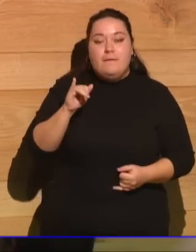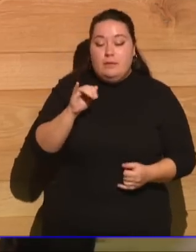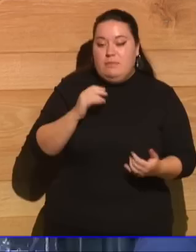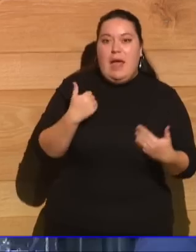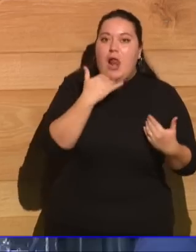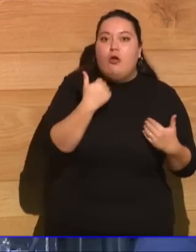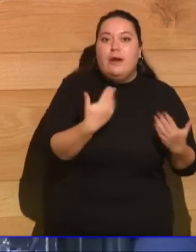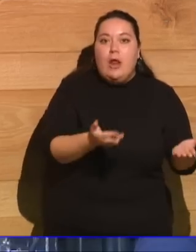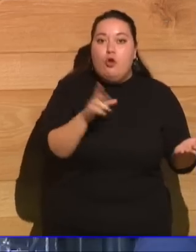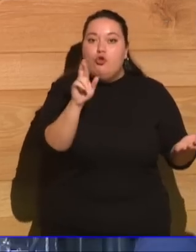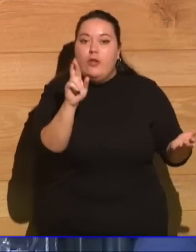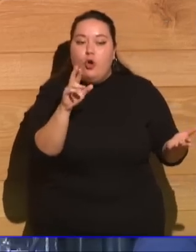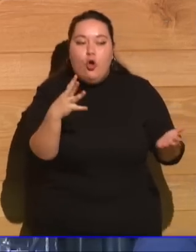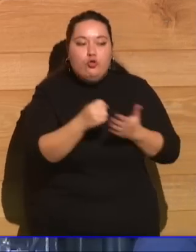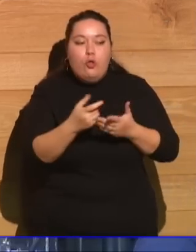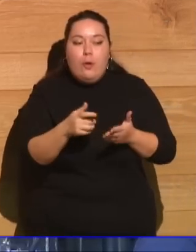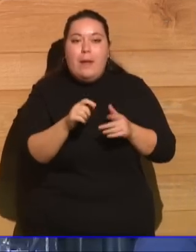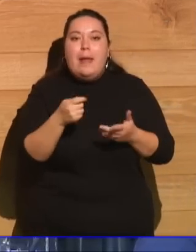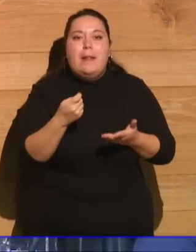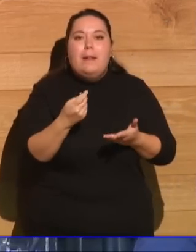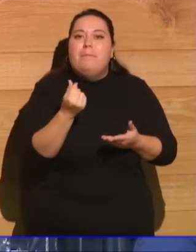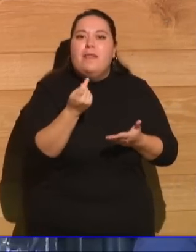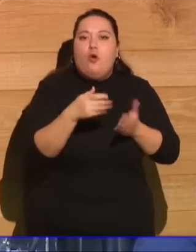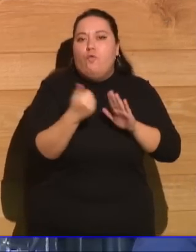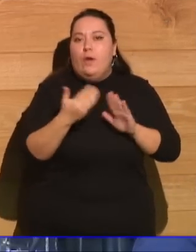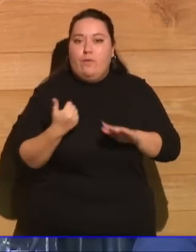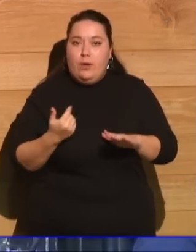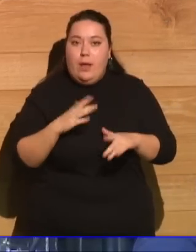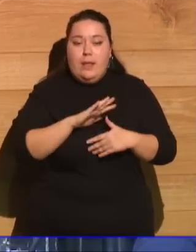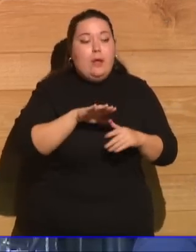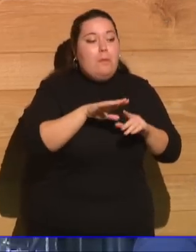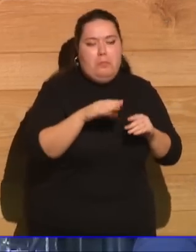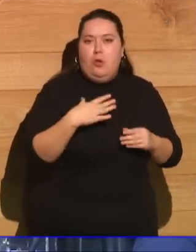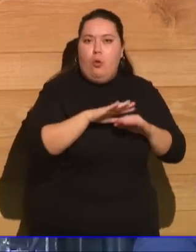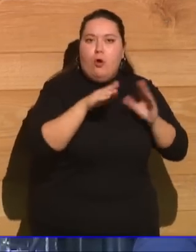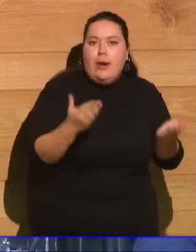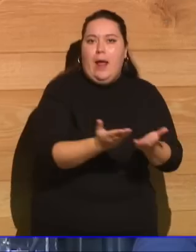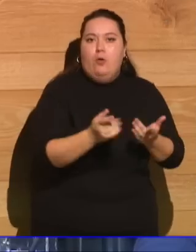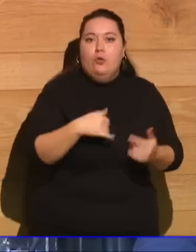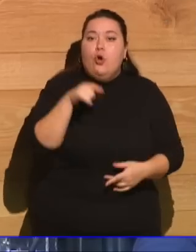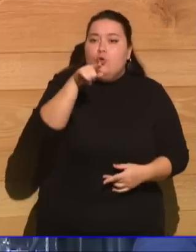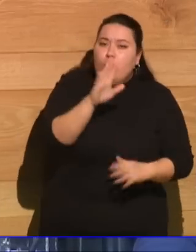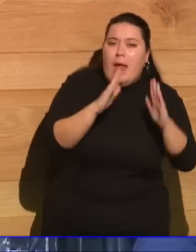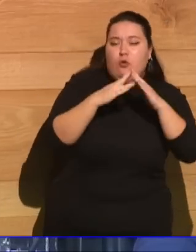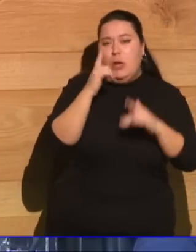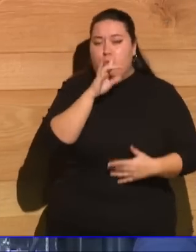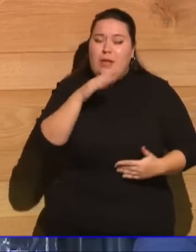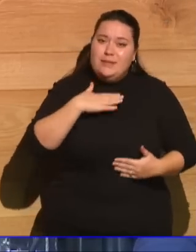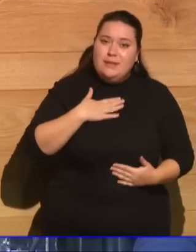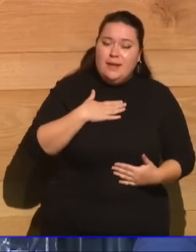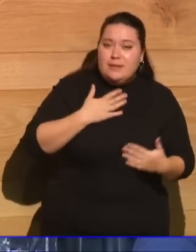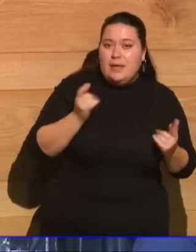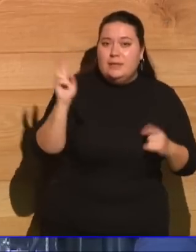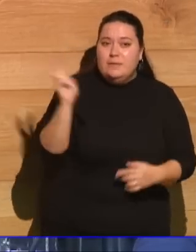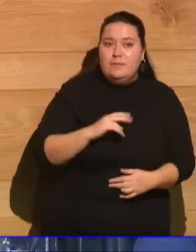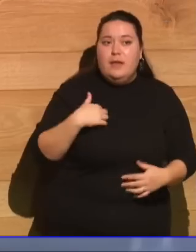precio. Rodrigo le quita el precio a todo y te lo manda en papel de regalo. Sí. Tú te presentas en nuestras putas casas con la Juan, bolsa Juan, de la Juan.